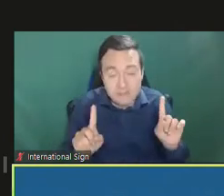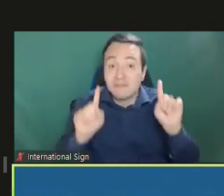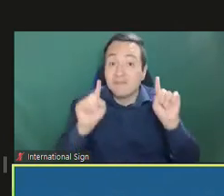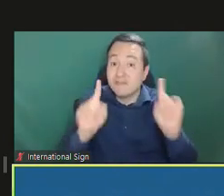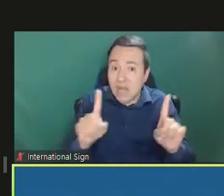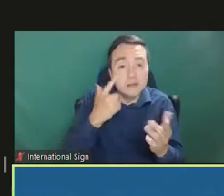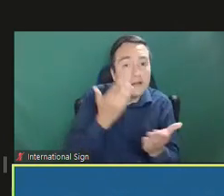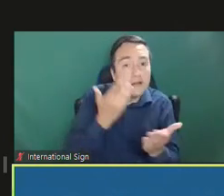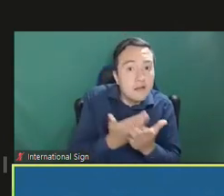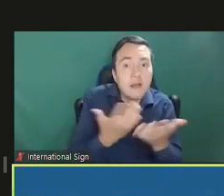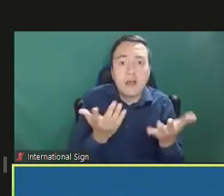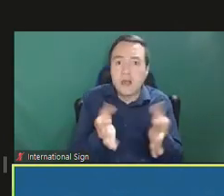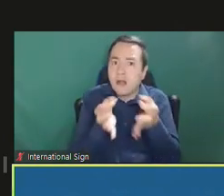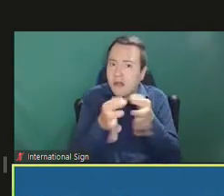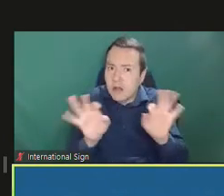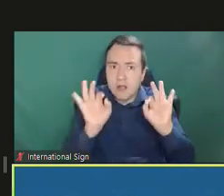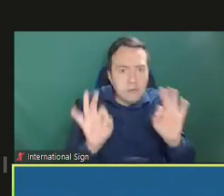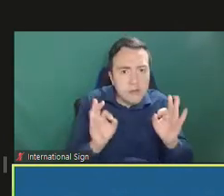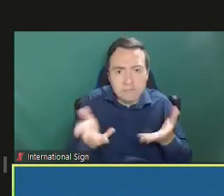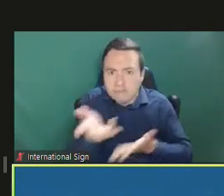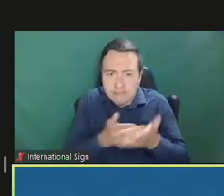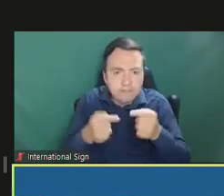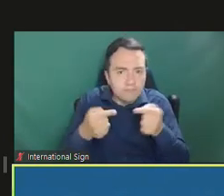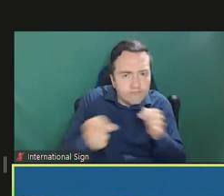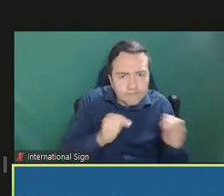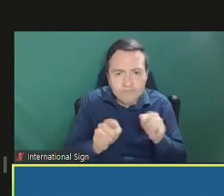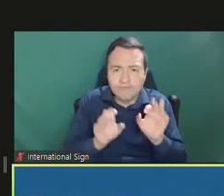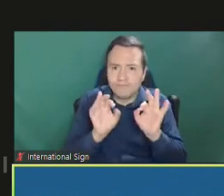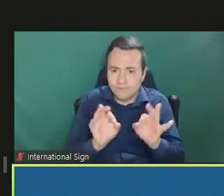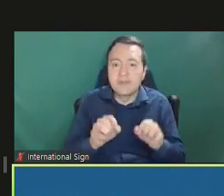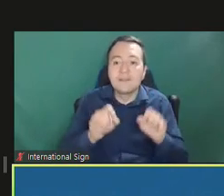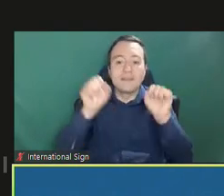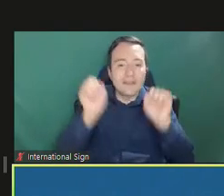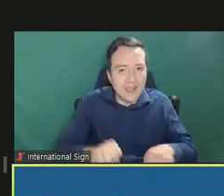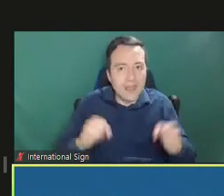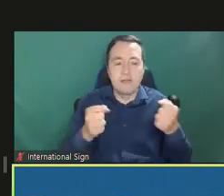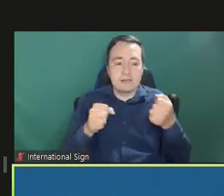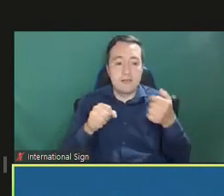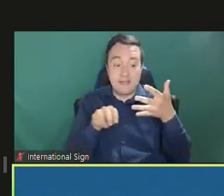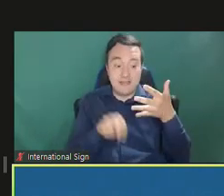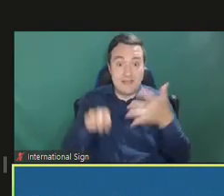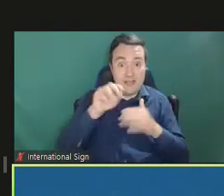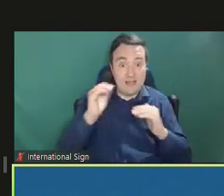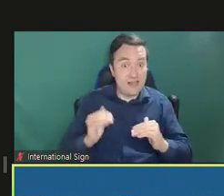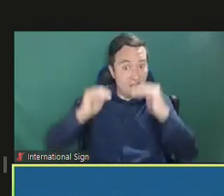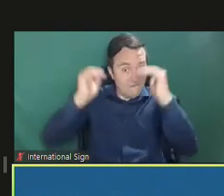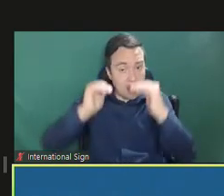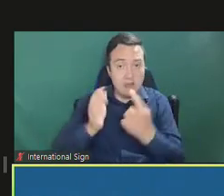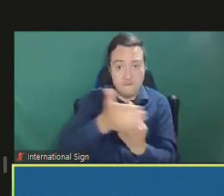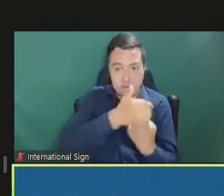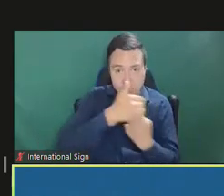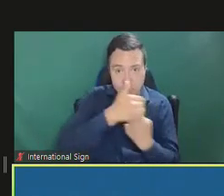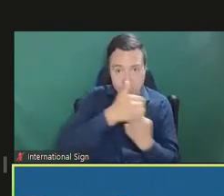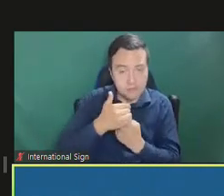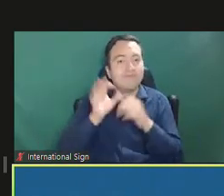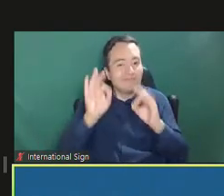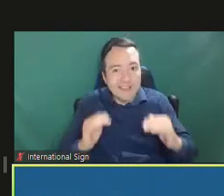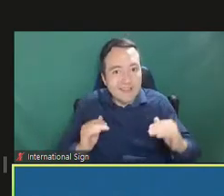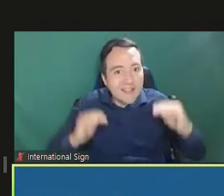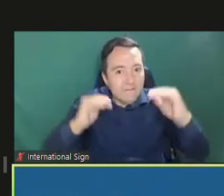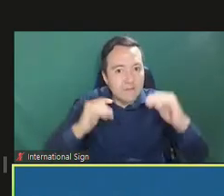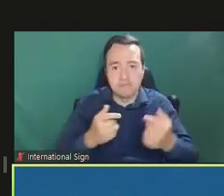libertades comerciales eso no significa sin embargo tenga el mismo nivel de protección que la libertad de expresión de forma general